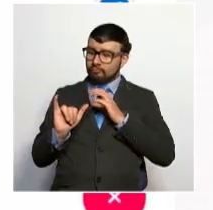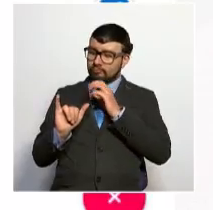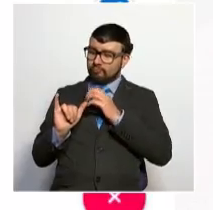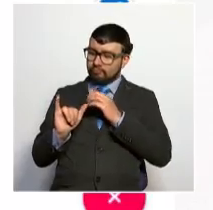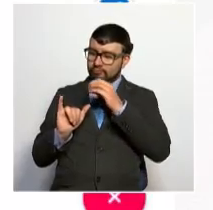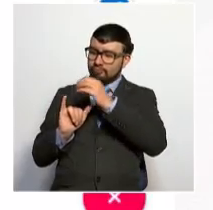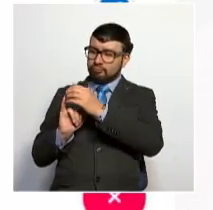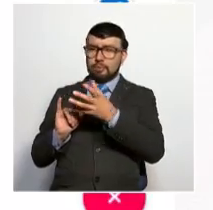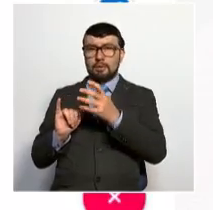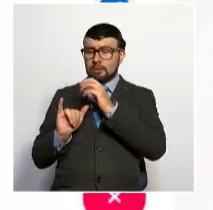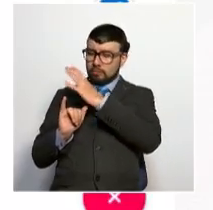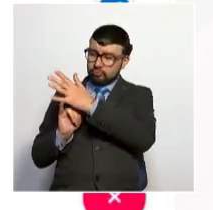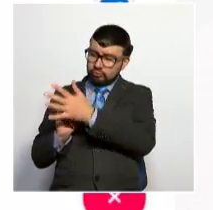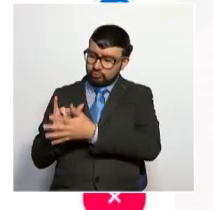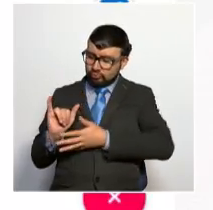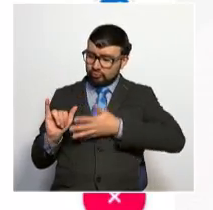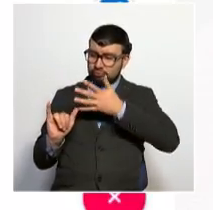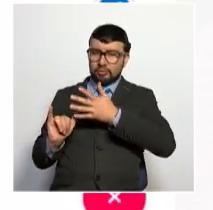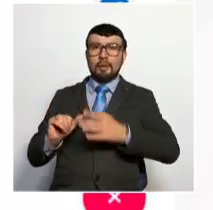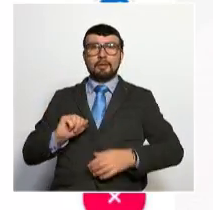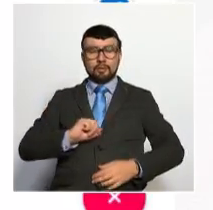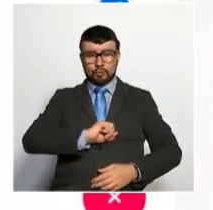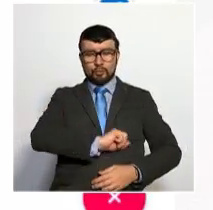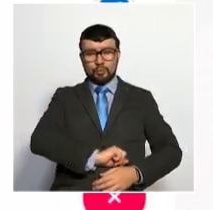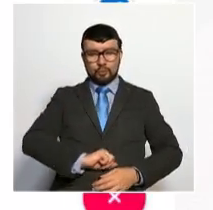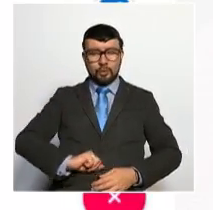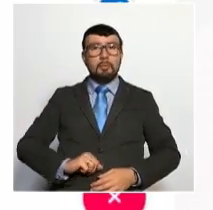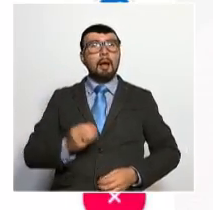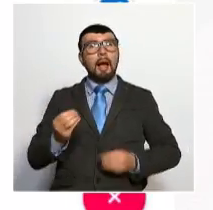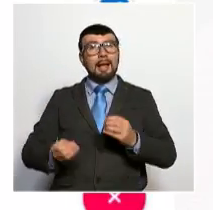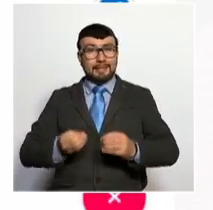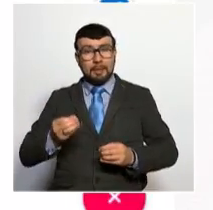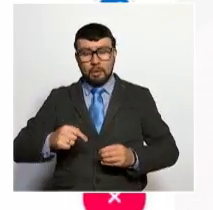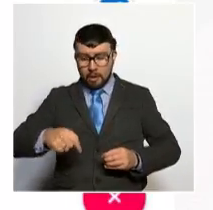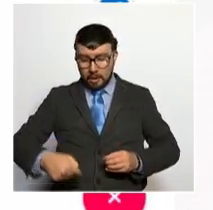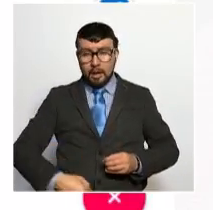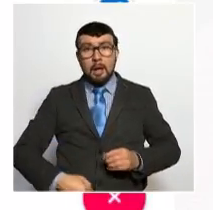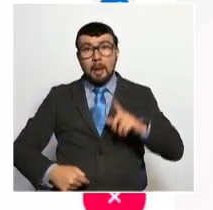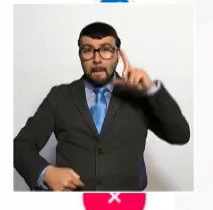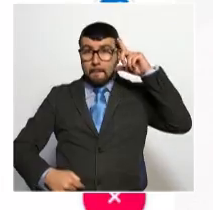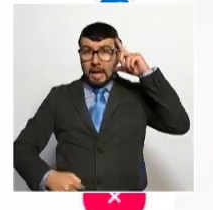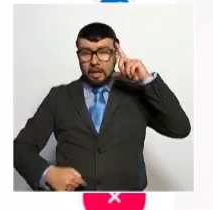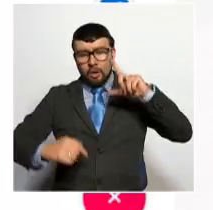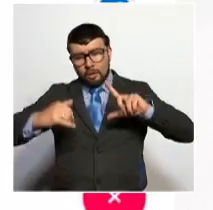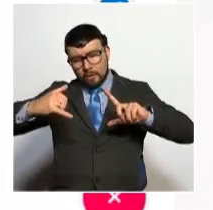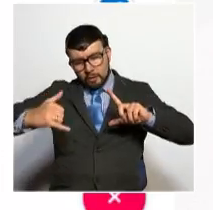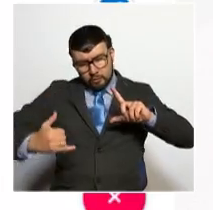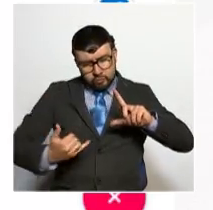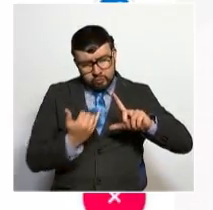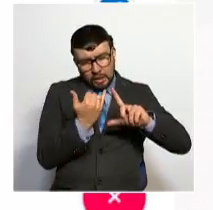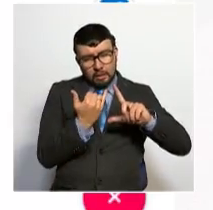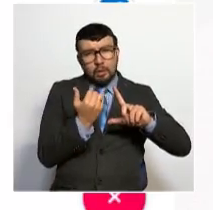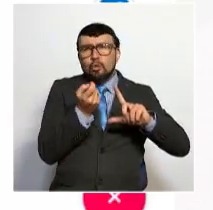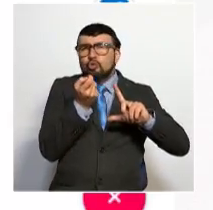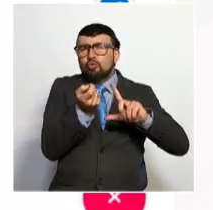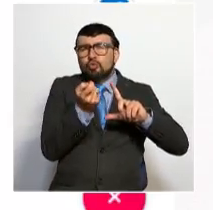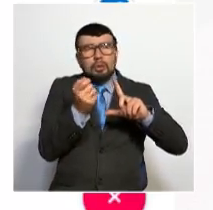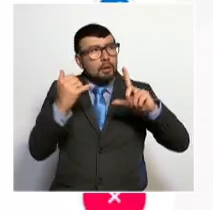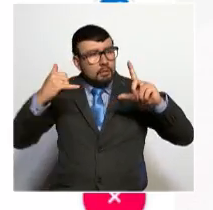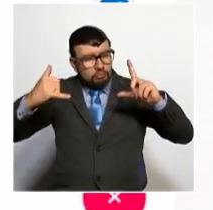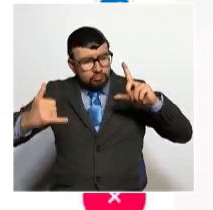están los ovarios. Introducimos una sonda por la vagina, pero no se asusten que es muy pequeña,